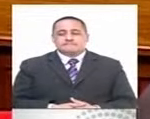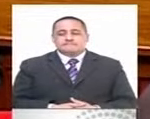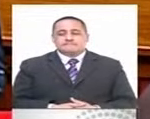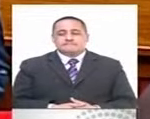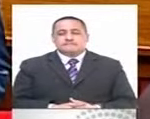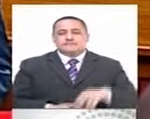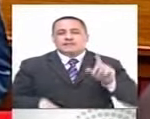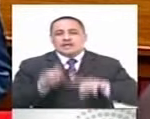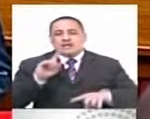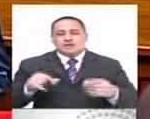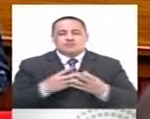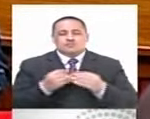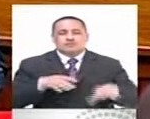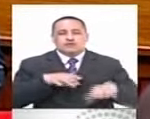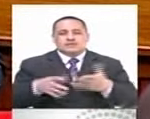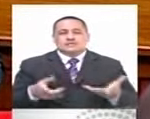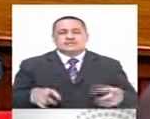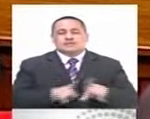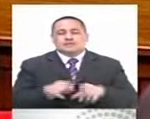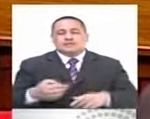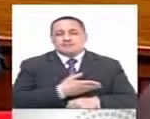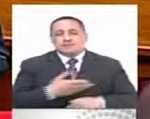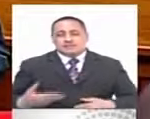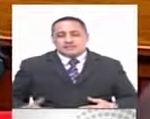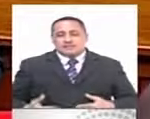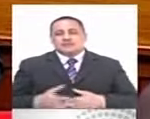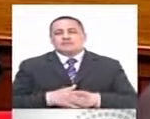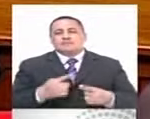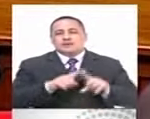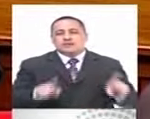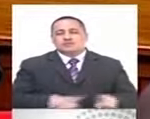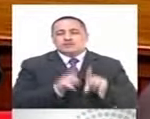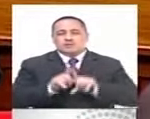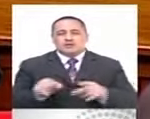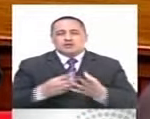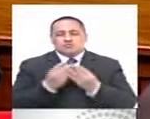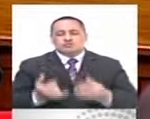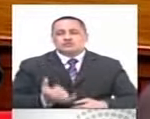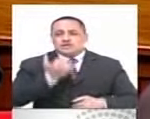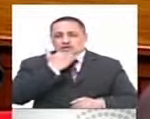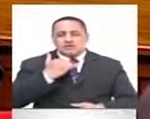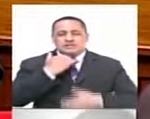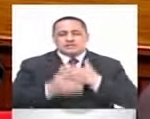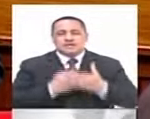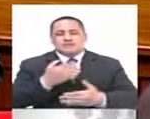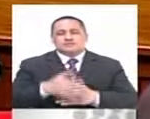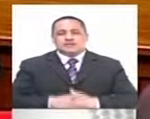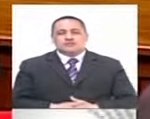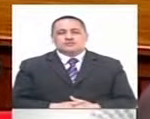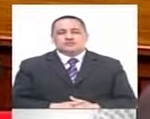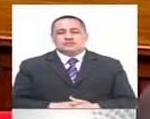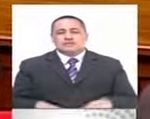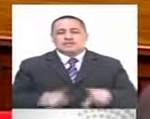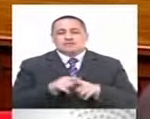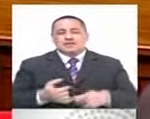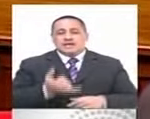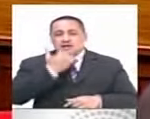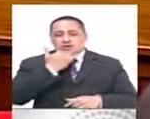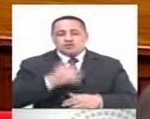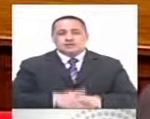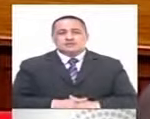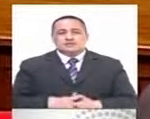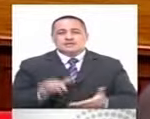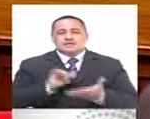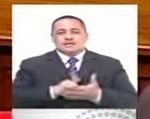Hay mucho que hacer, es cierto, señora presidenta, pero hay muchos errores que se han venido cometiendo. Errores